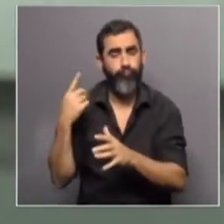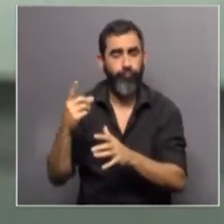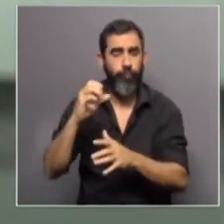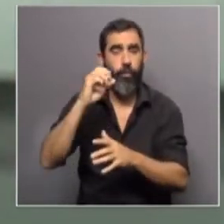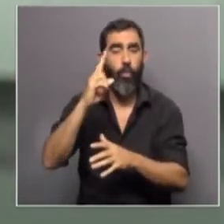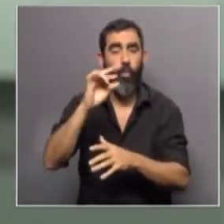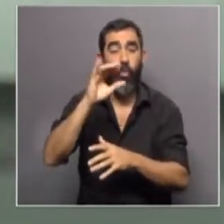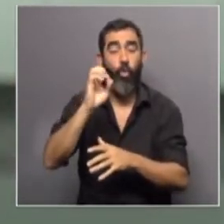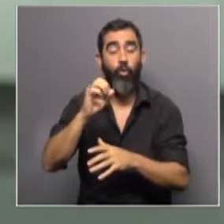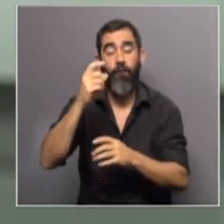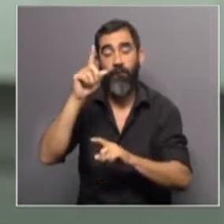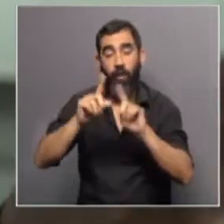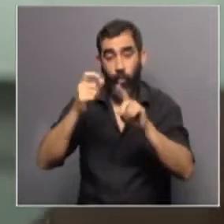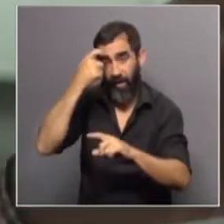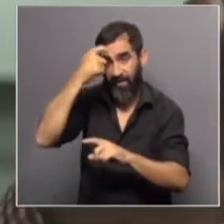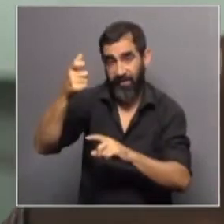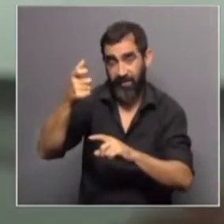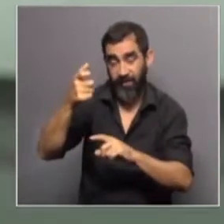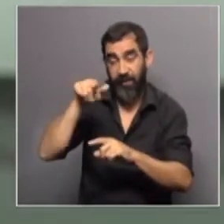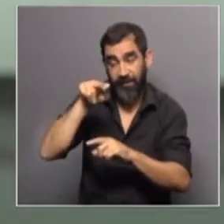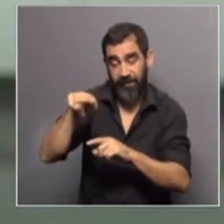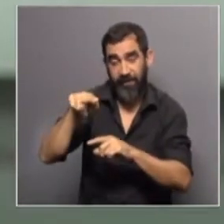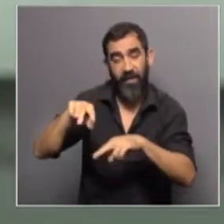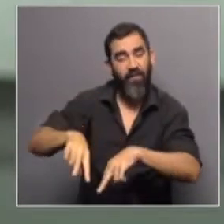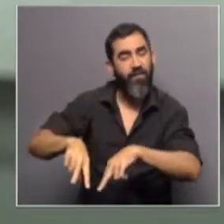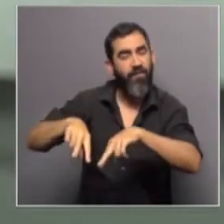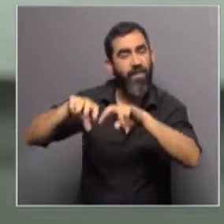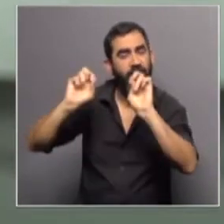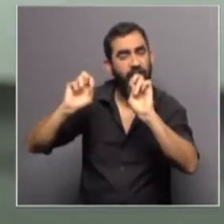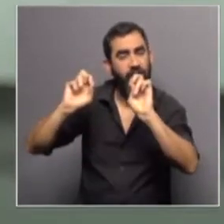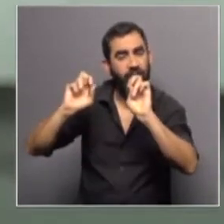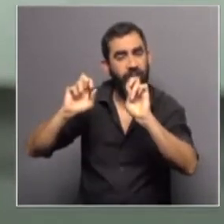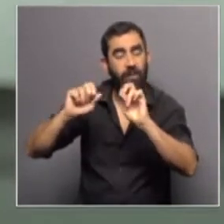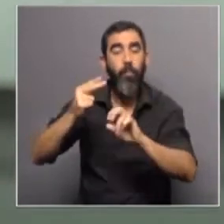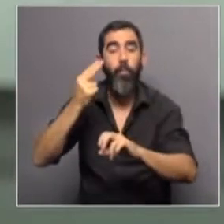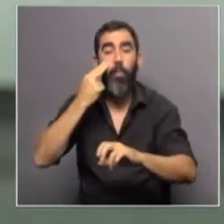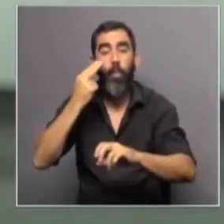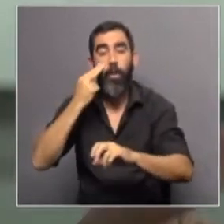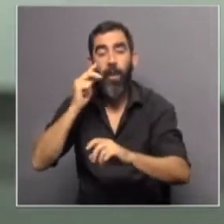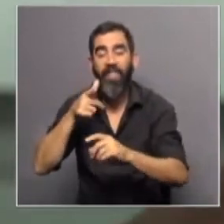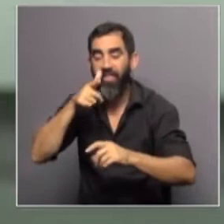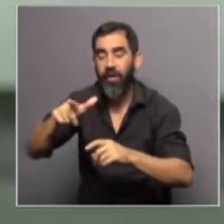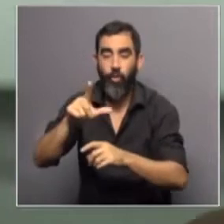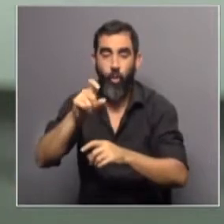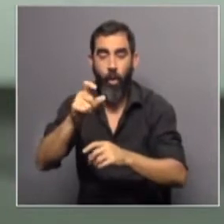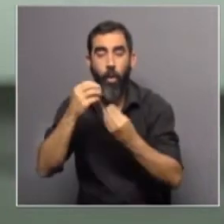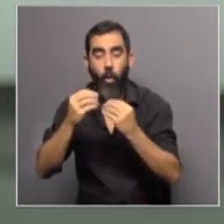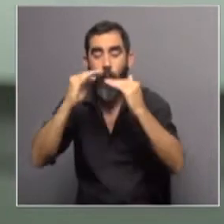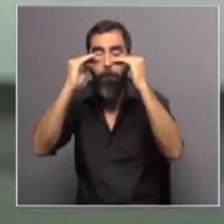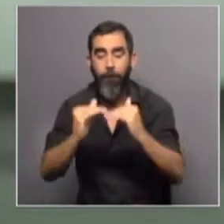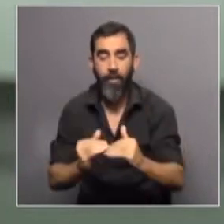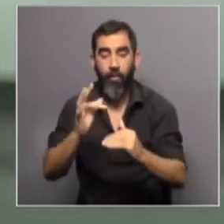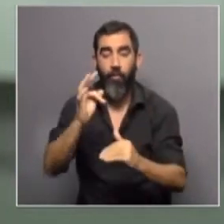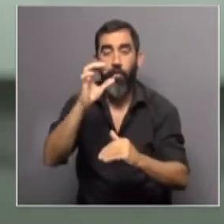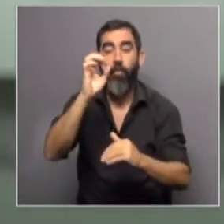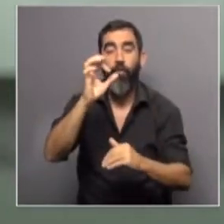la Facultad de Ciencias, él estudió específicamente el problema ya en el agua, cómo reducir el fósforo que ya